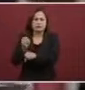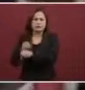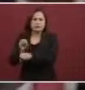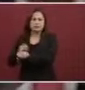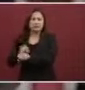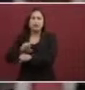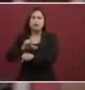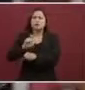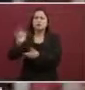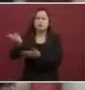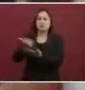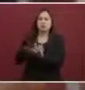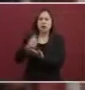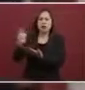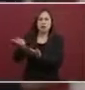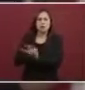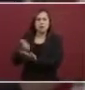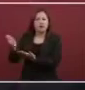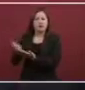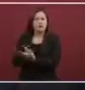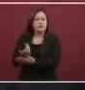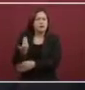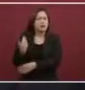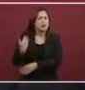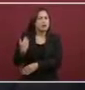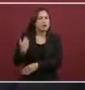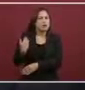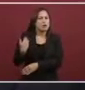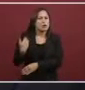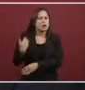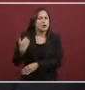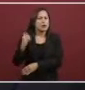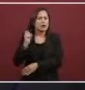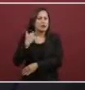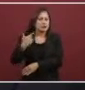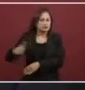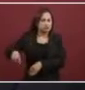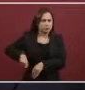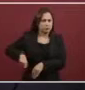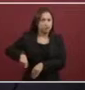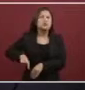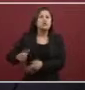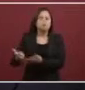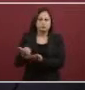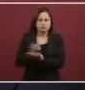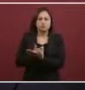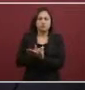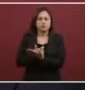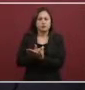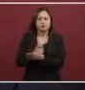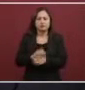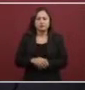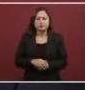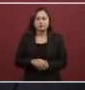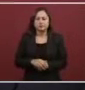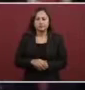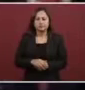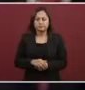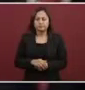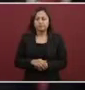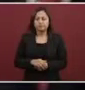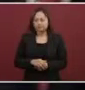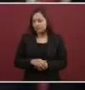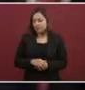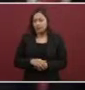varias partidas en el último semestre del anterior gobierno. Le anexo esos documentos y una copia